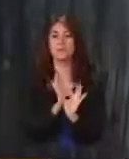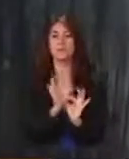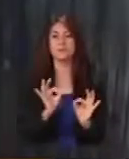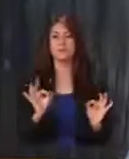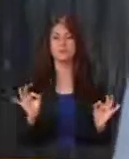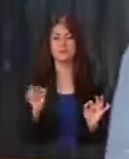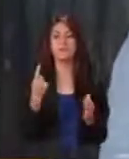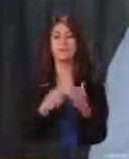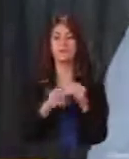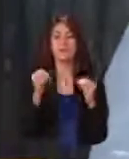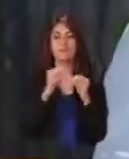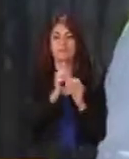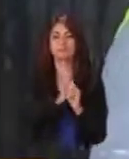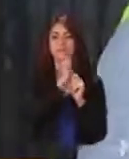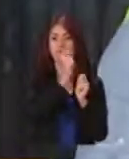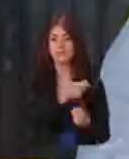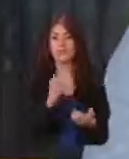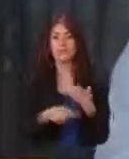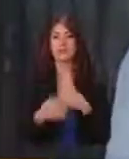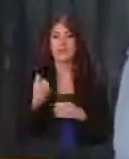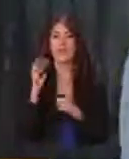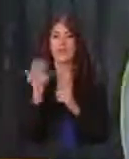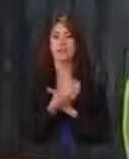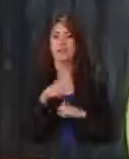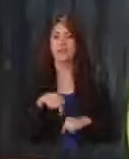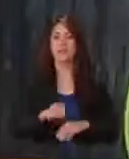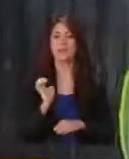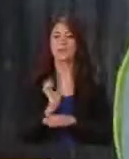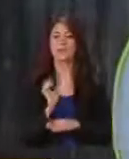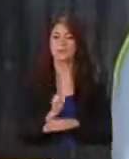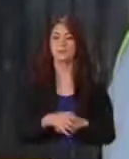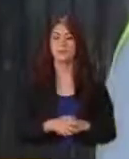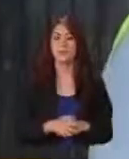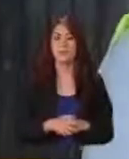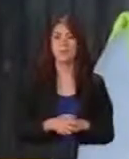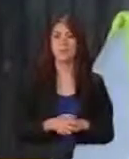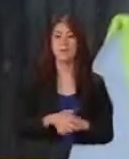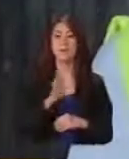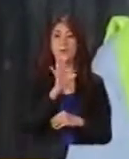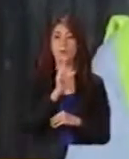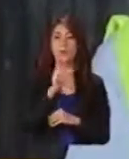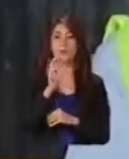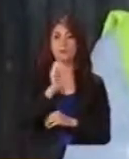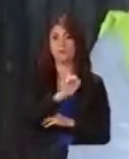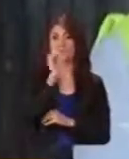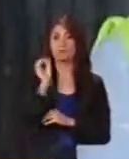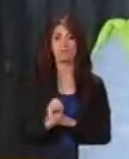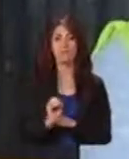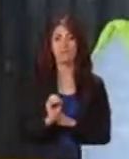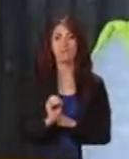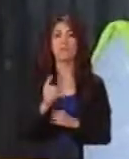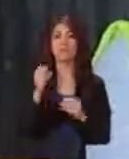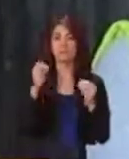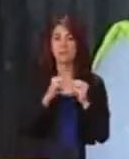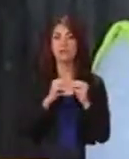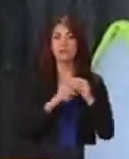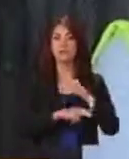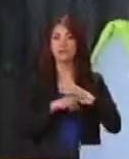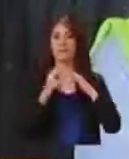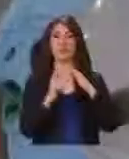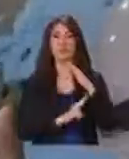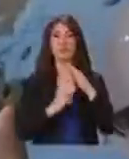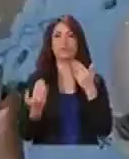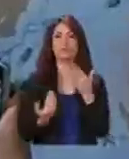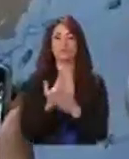y amigable con el ambiente del planeta, con un 93% de energía